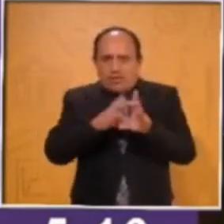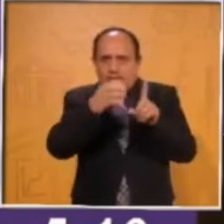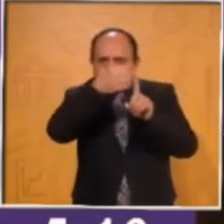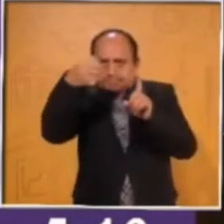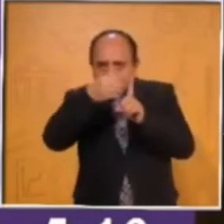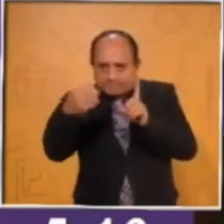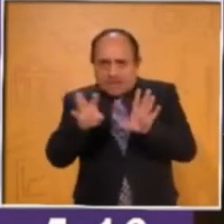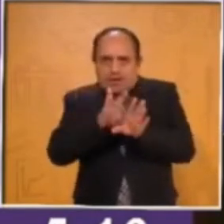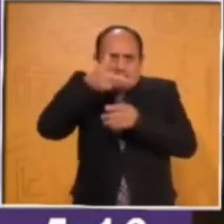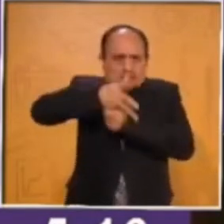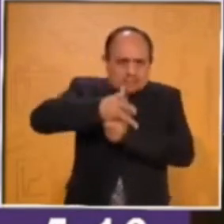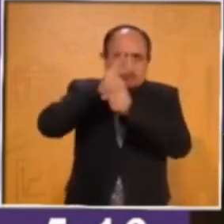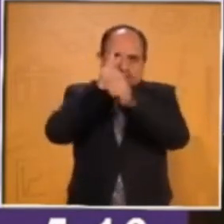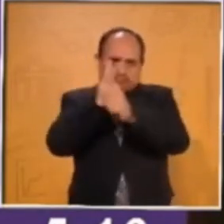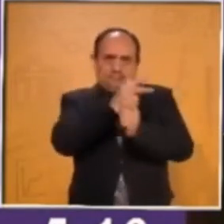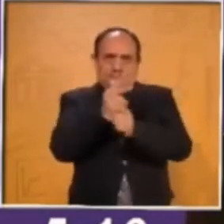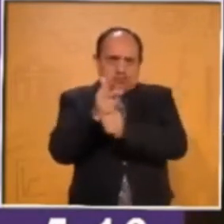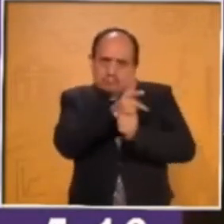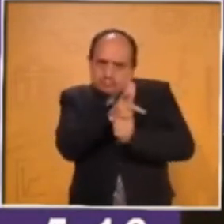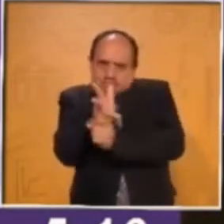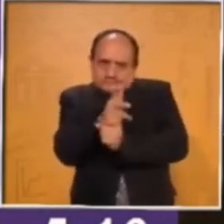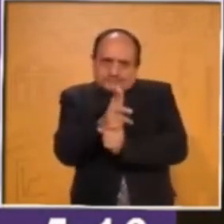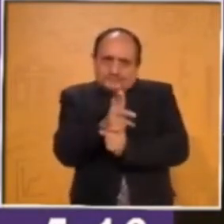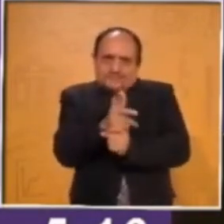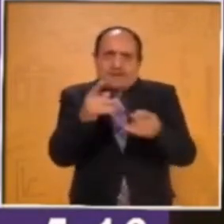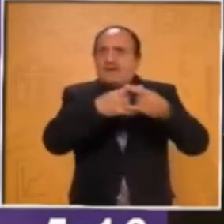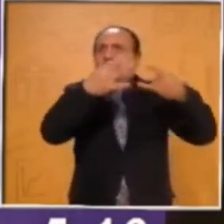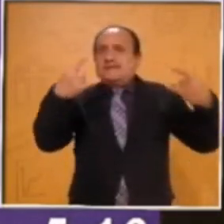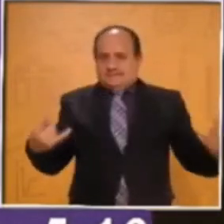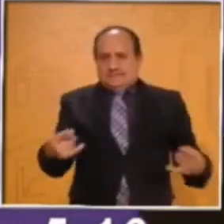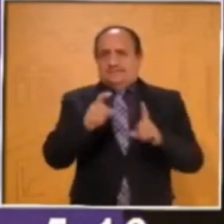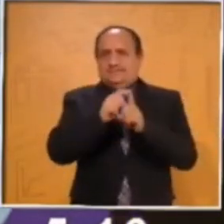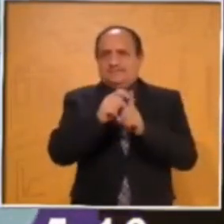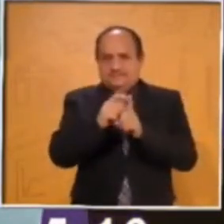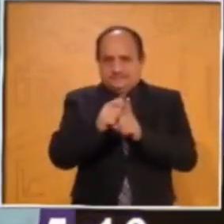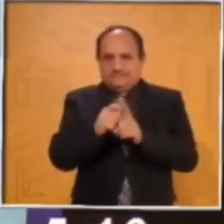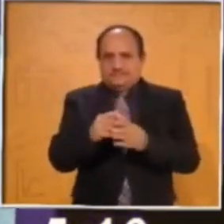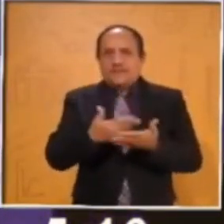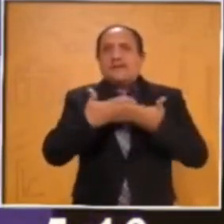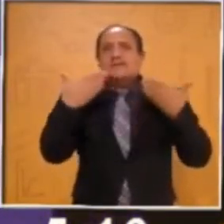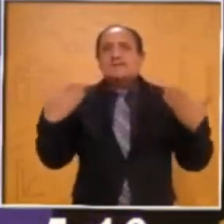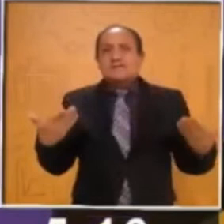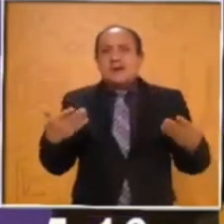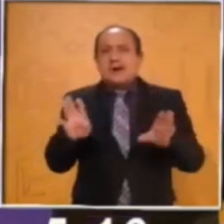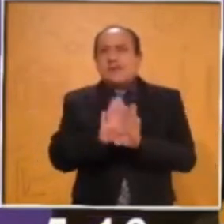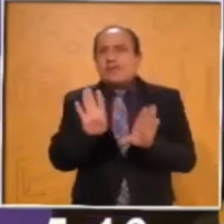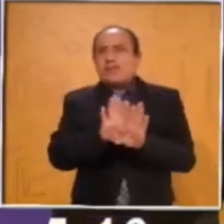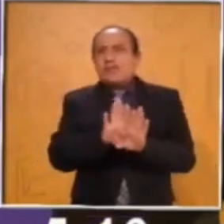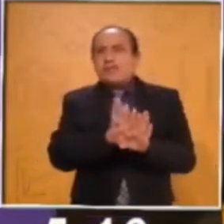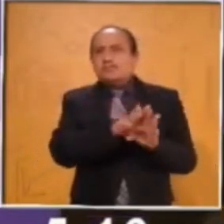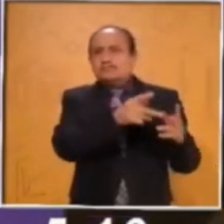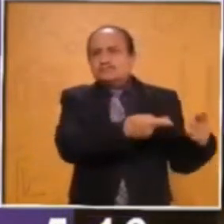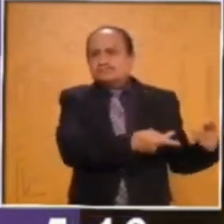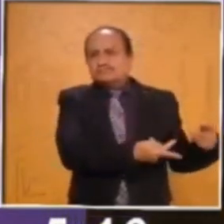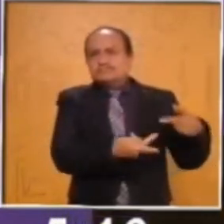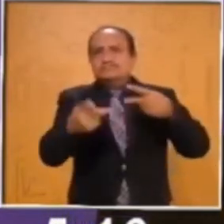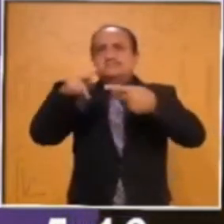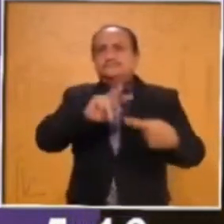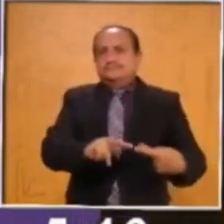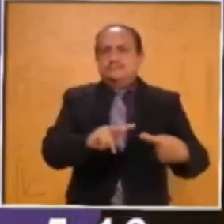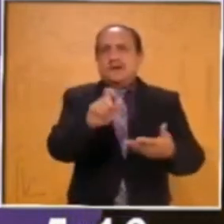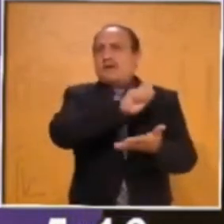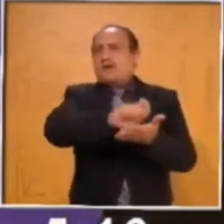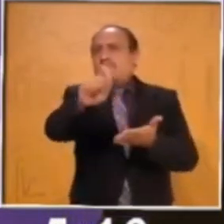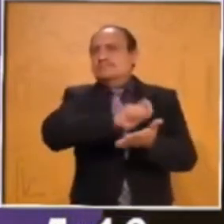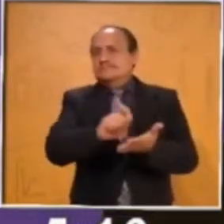de toma, los tipos de ángulo. Sí, fue historia de los cómics. Pero ahora vamos a ver cómo vamos a trasladar esa narración hacia un